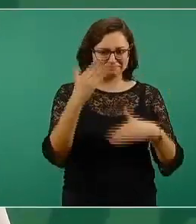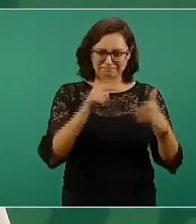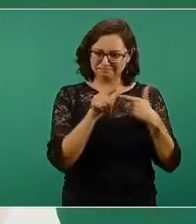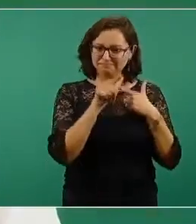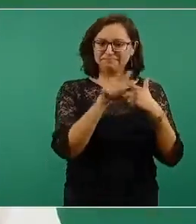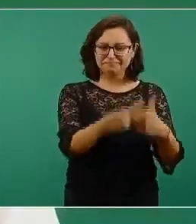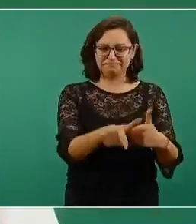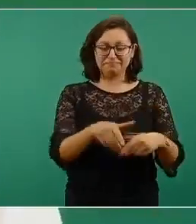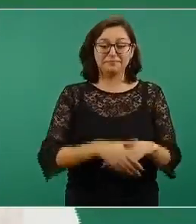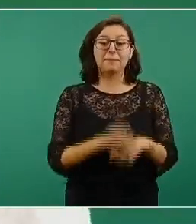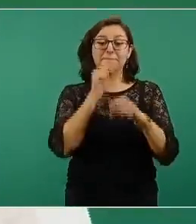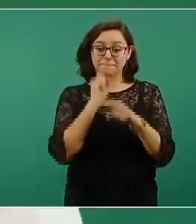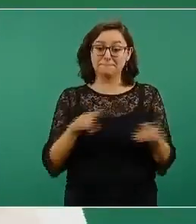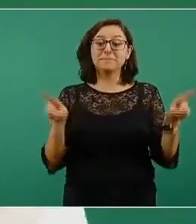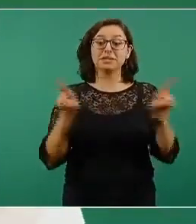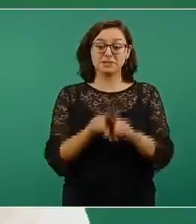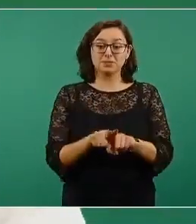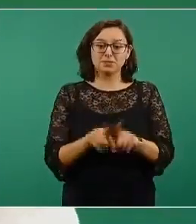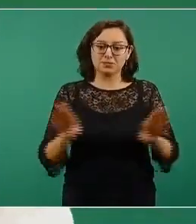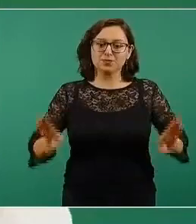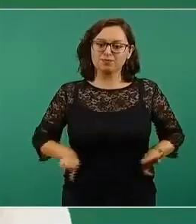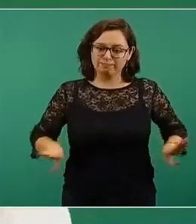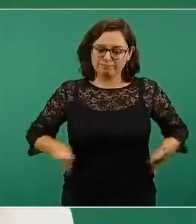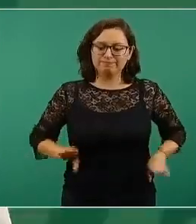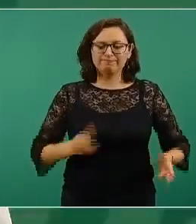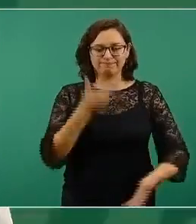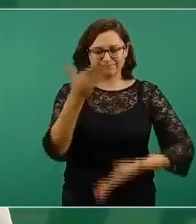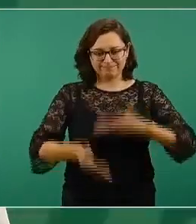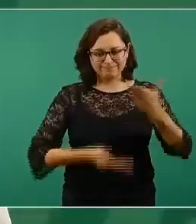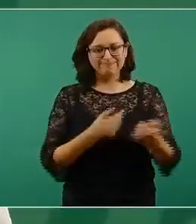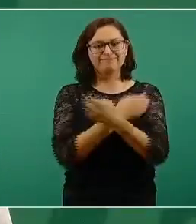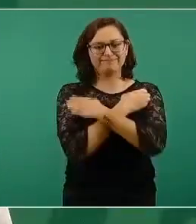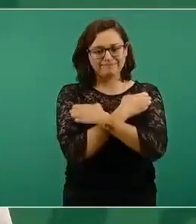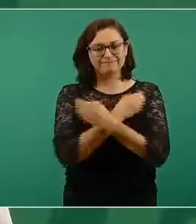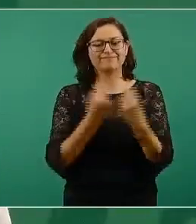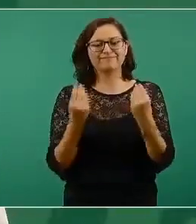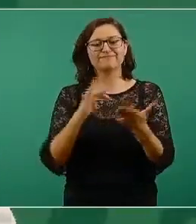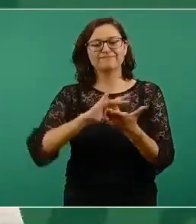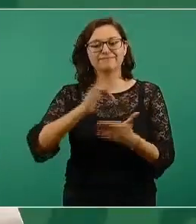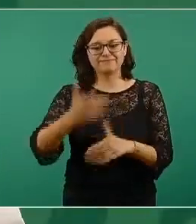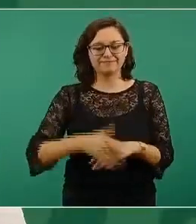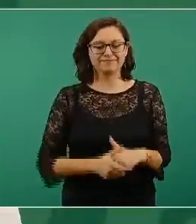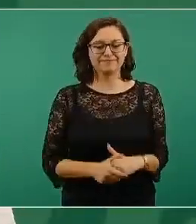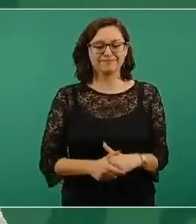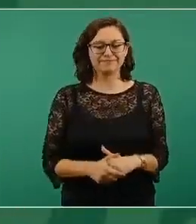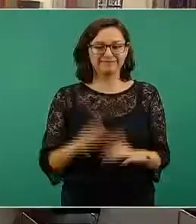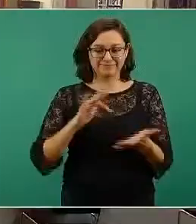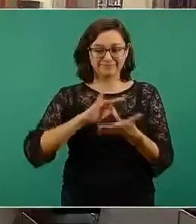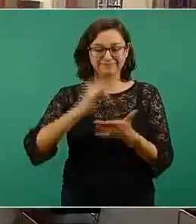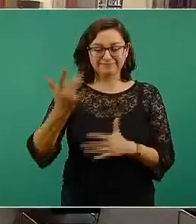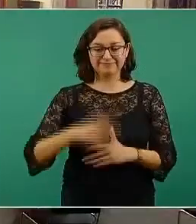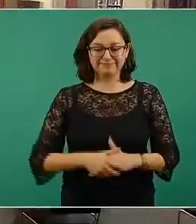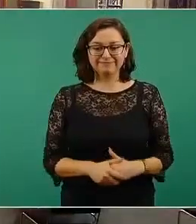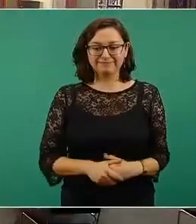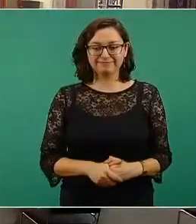firme, y necesitamos tener esta cordialidad. Muchas gracias. Gracias, Liliana. Muchas gracias.